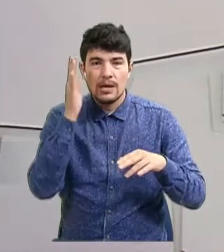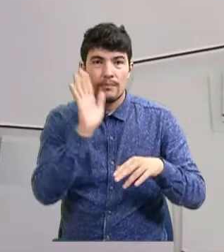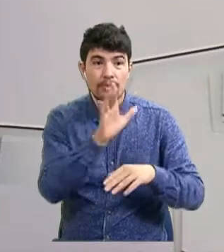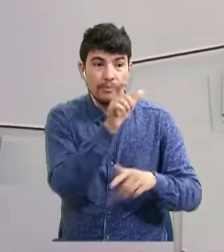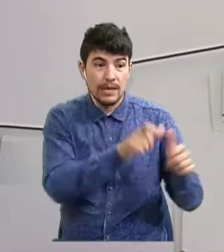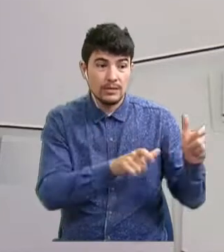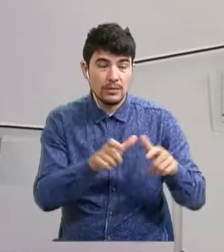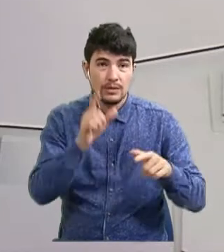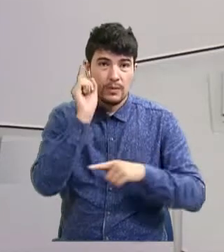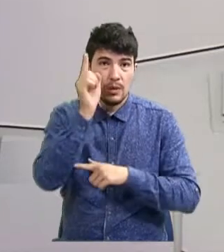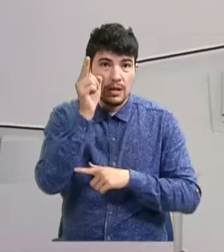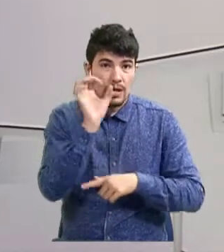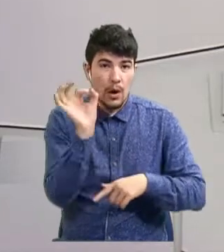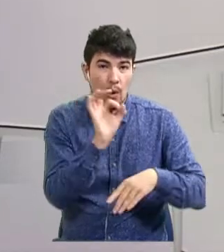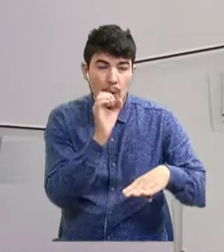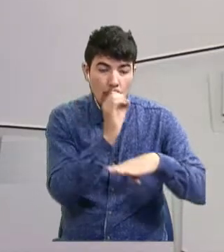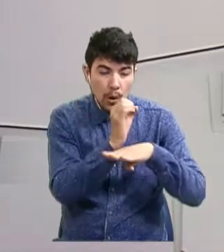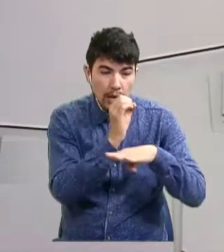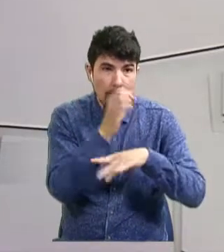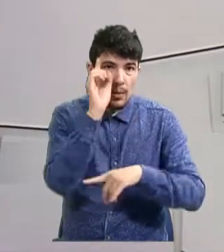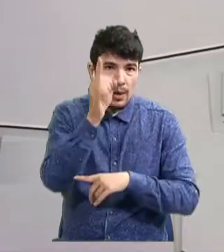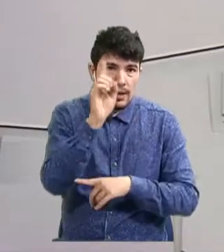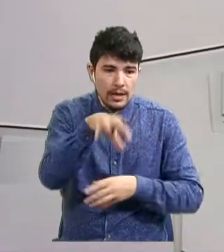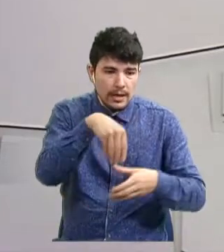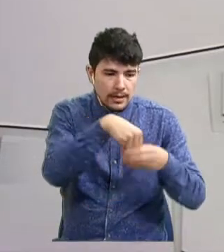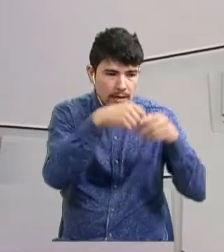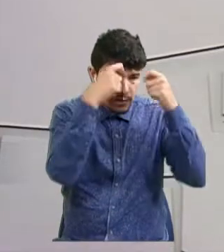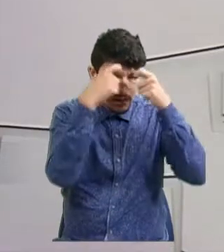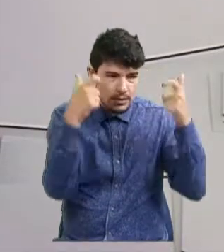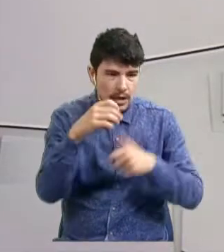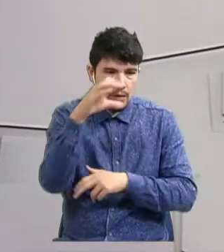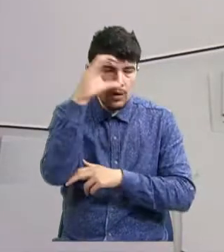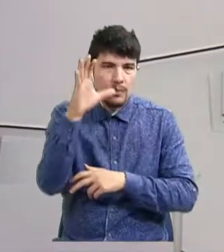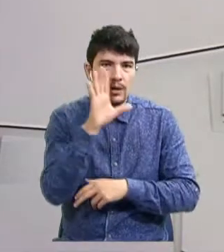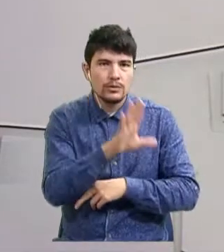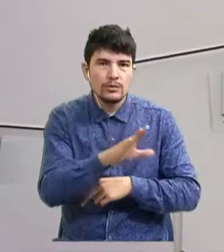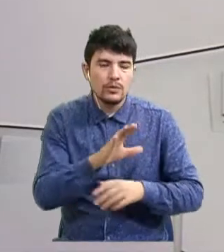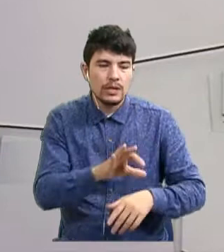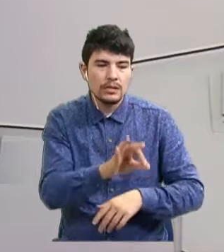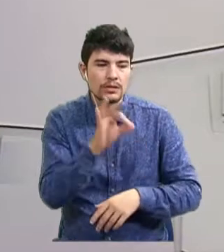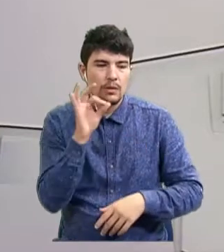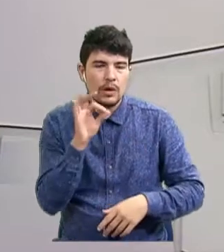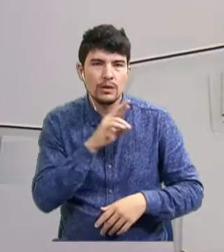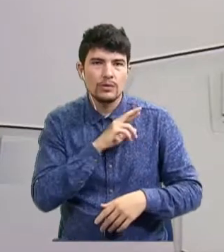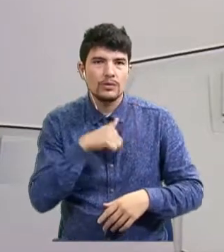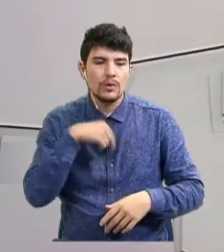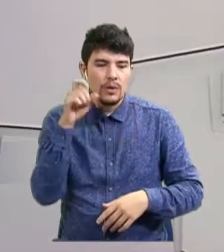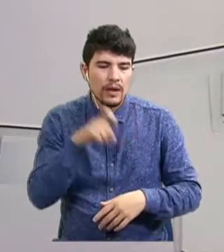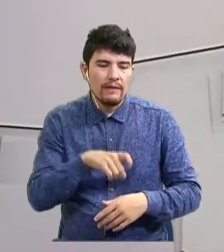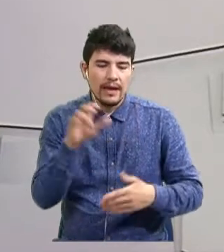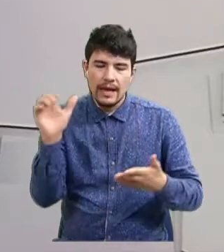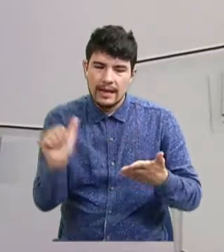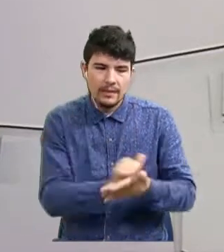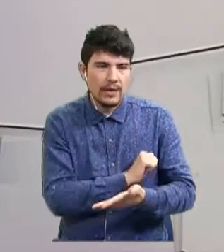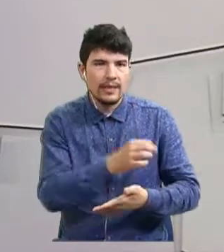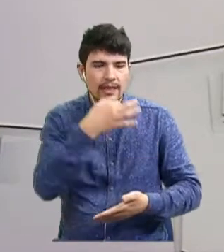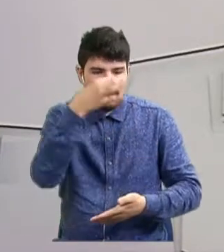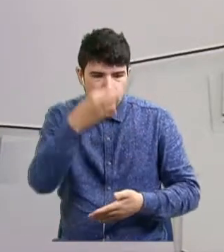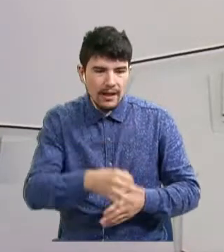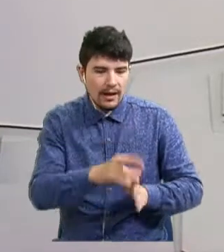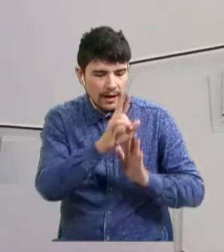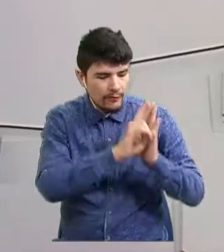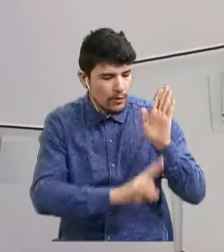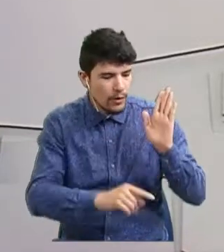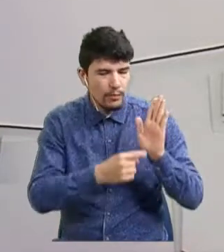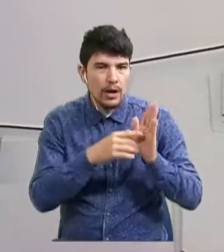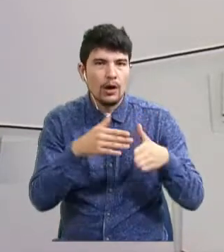políticos o el órgano político dentro del Estado colombiano es el que lo está nominando. Esto lo tenemos que eliminar en una verdadera reforma, en una reforma